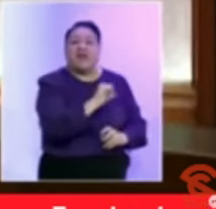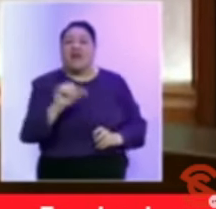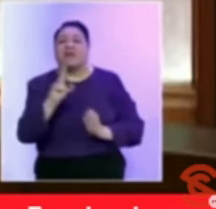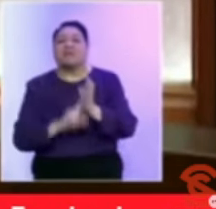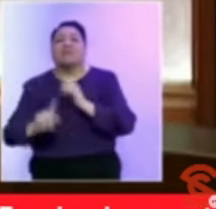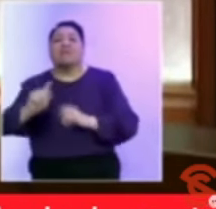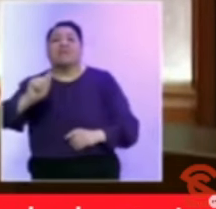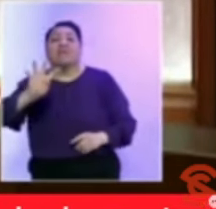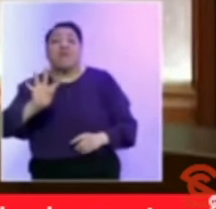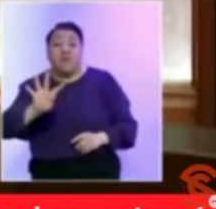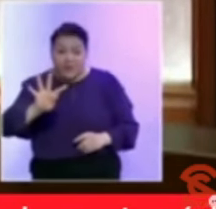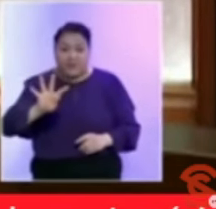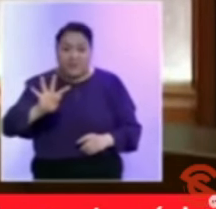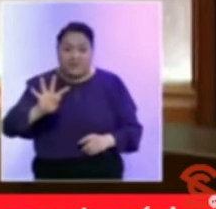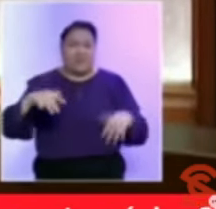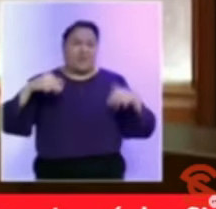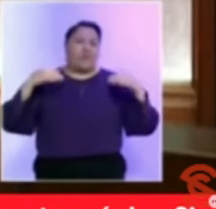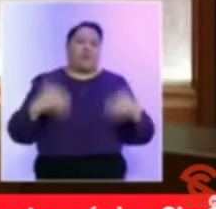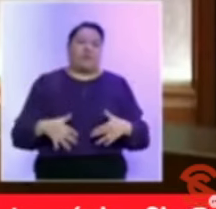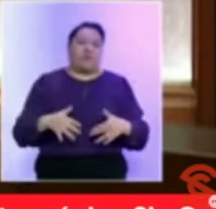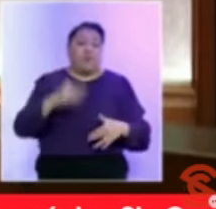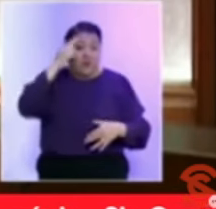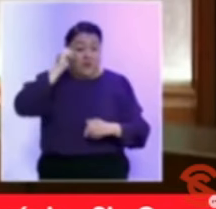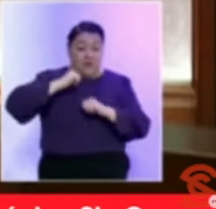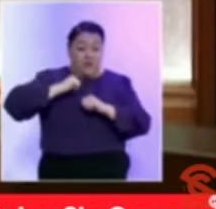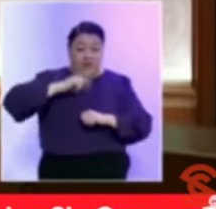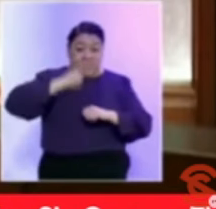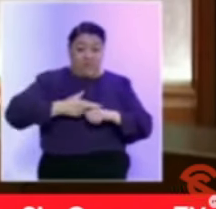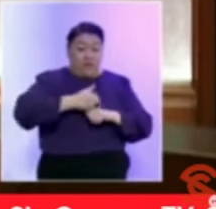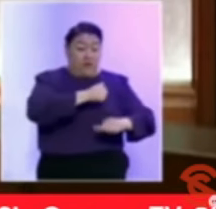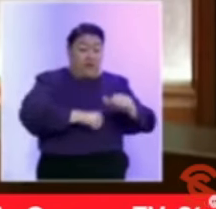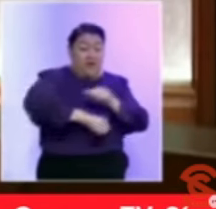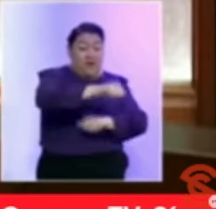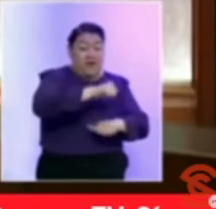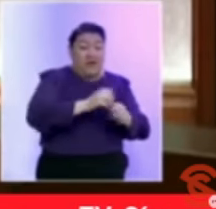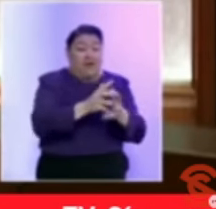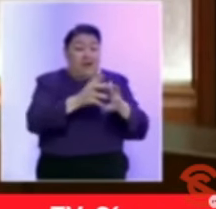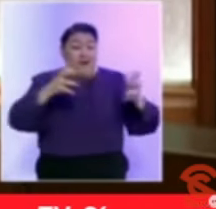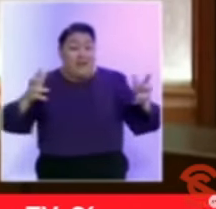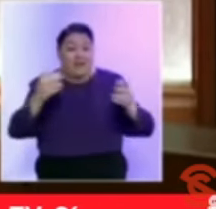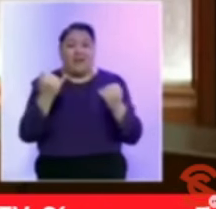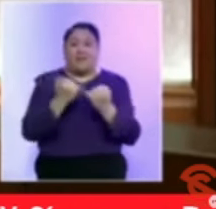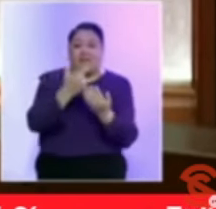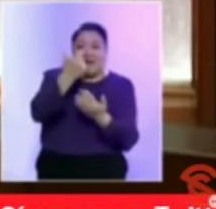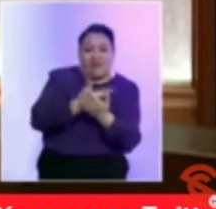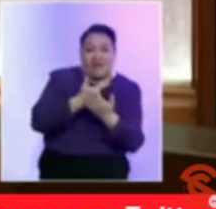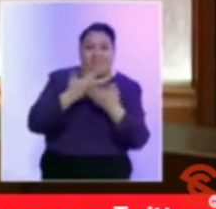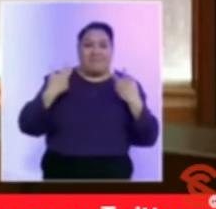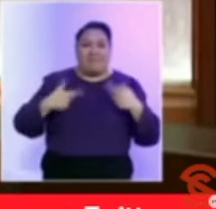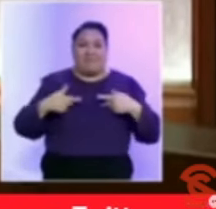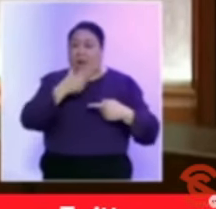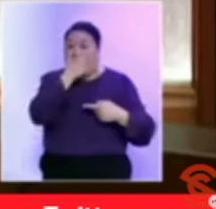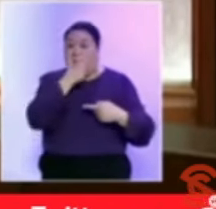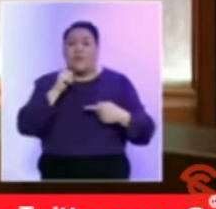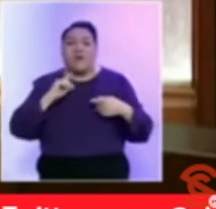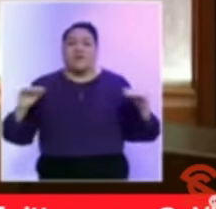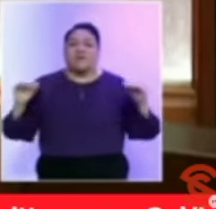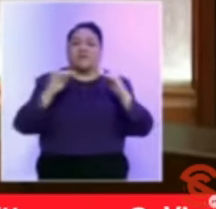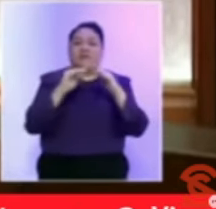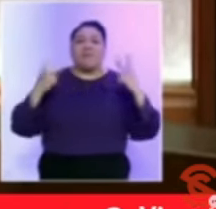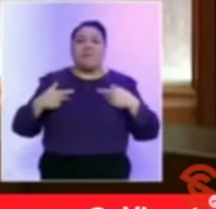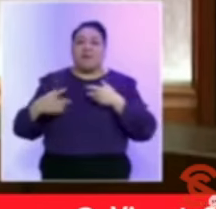2024 el más grande El más paritario y el más inclusivo de la historia